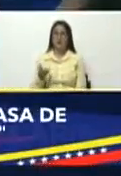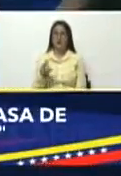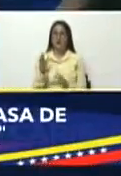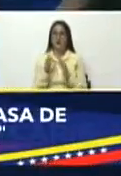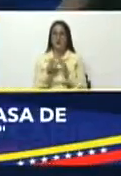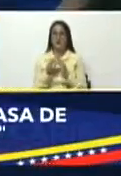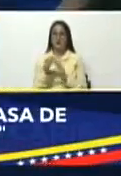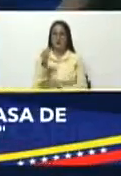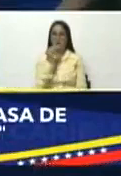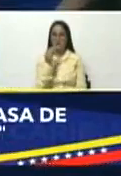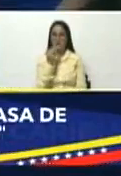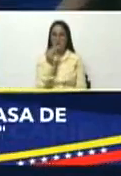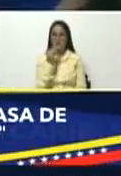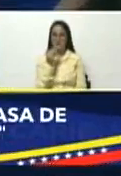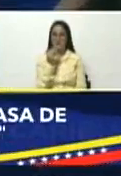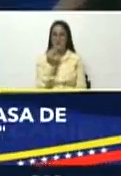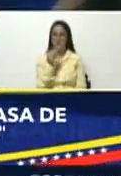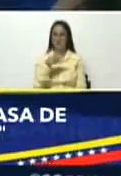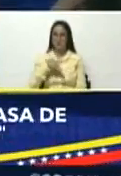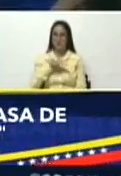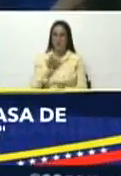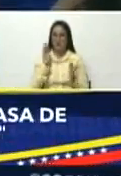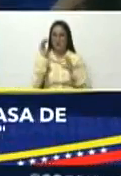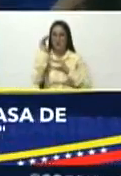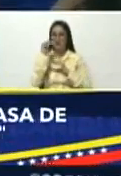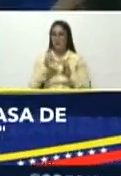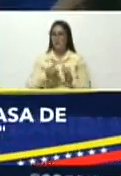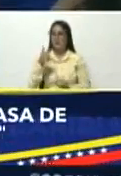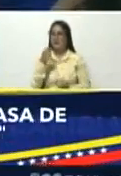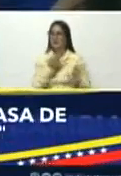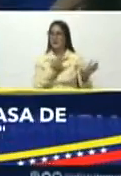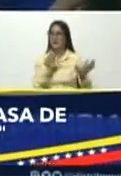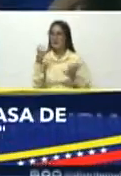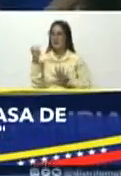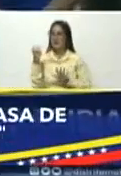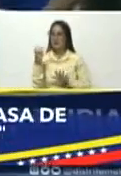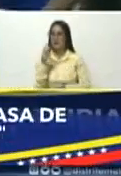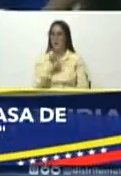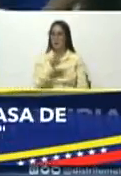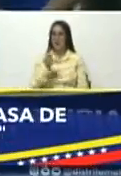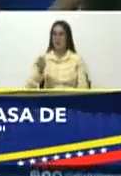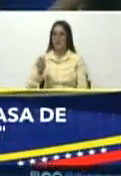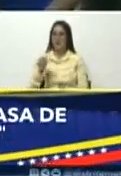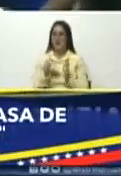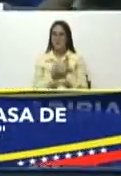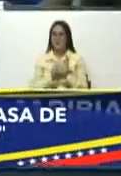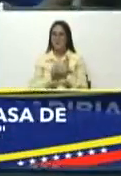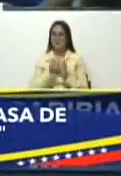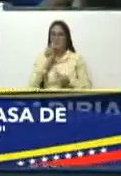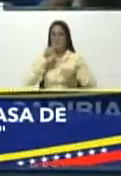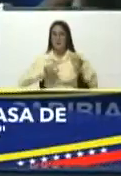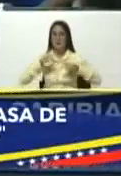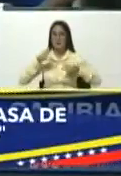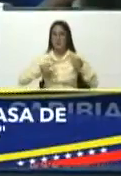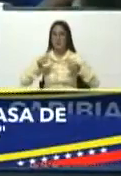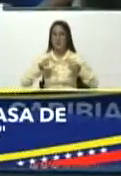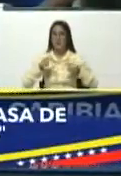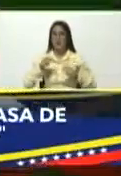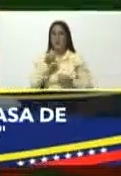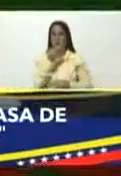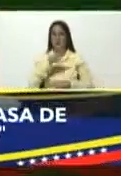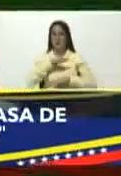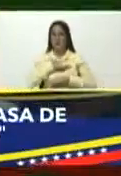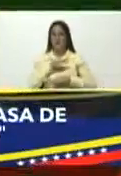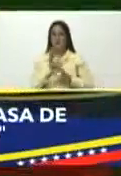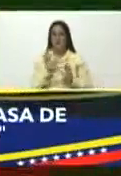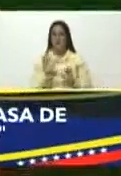de alimentación nosotros estamos atendiendo hoy en día más de 720 mil personas, bueno, que son beneficiadas con